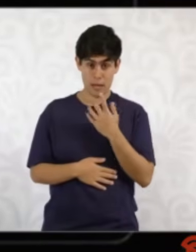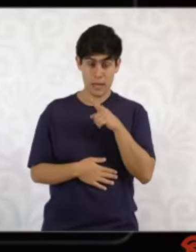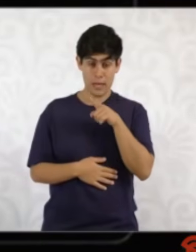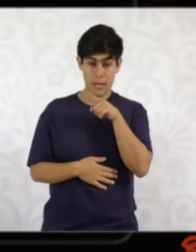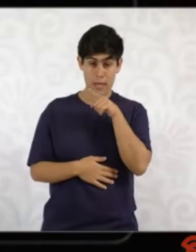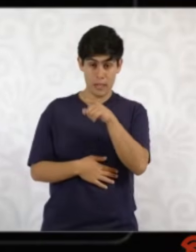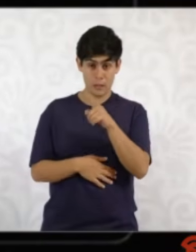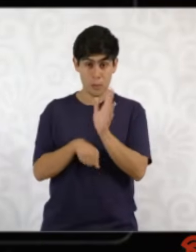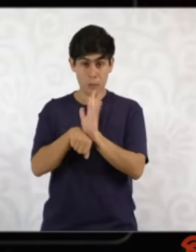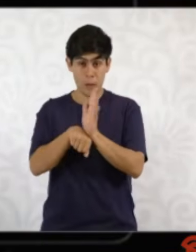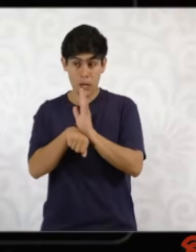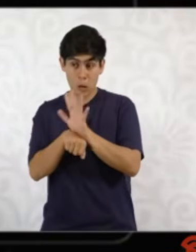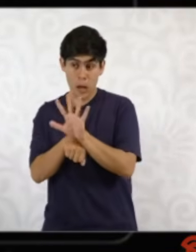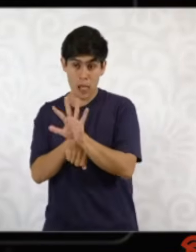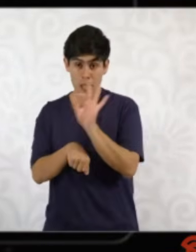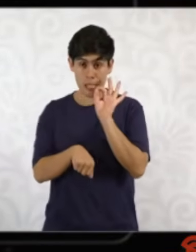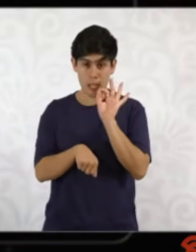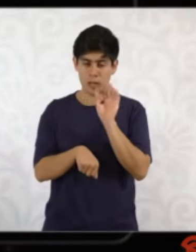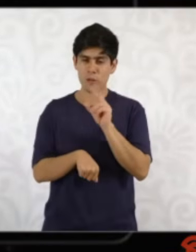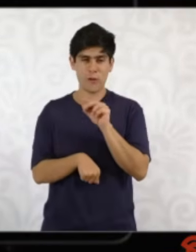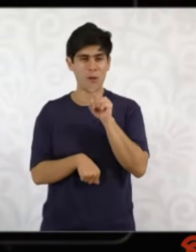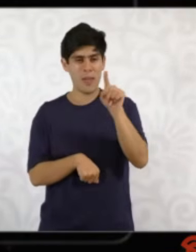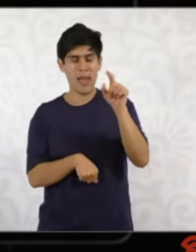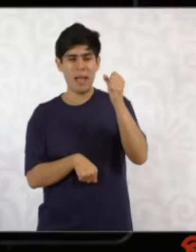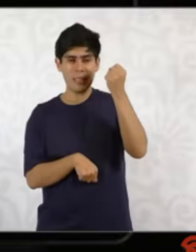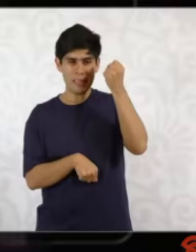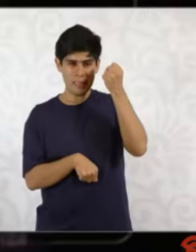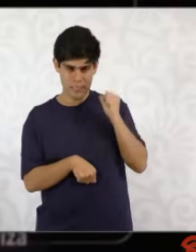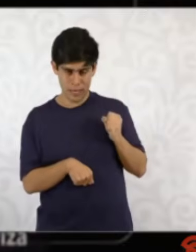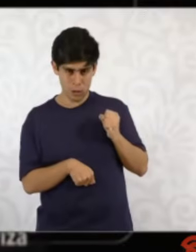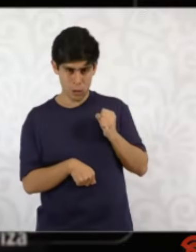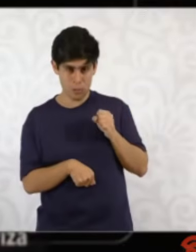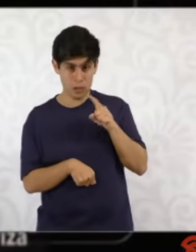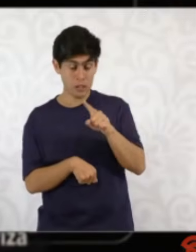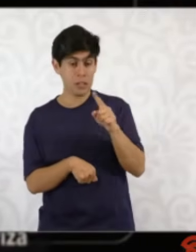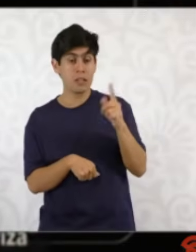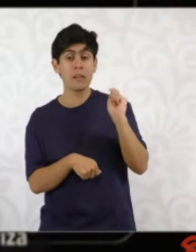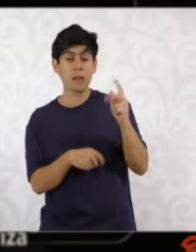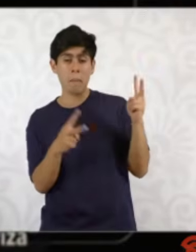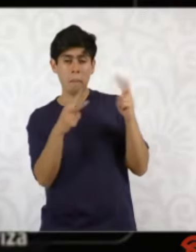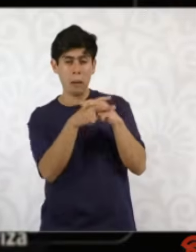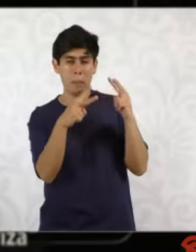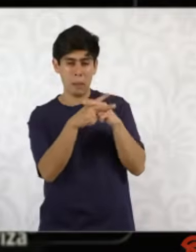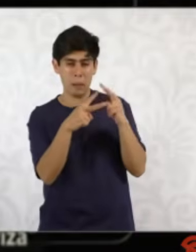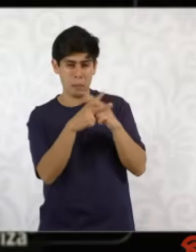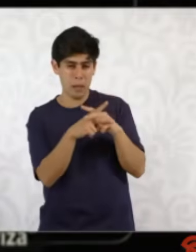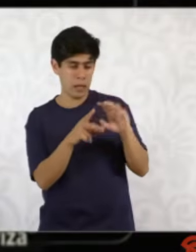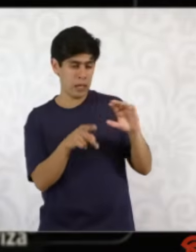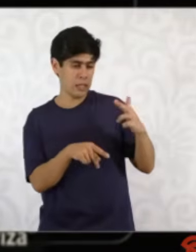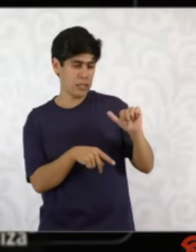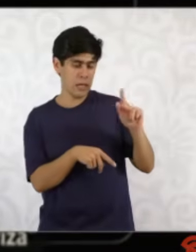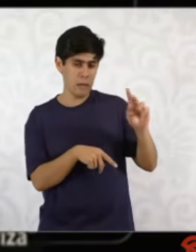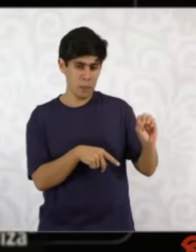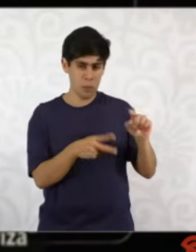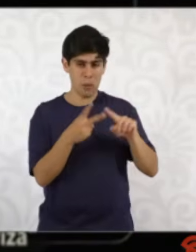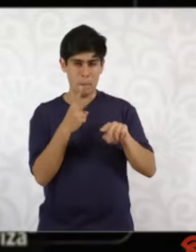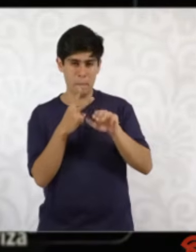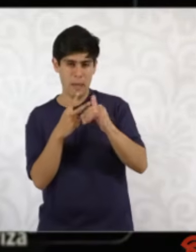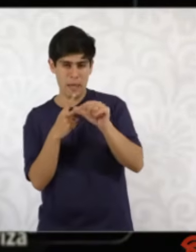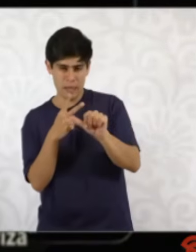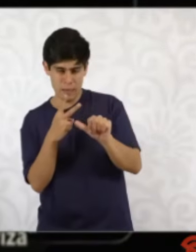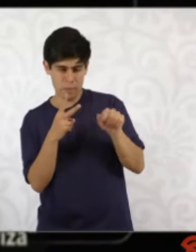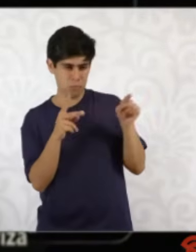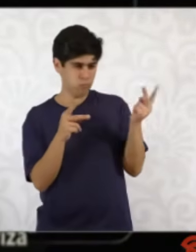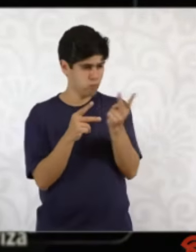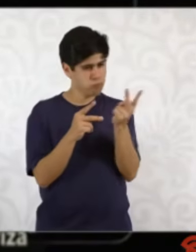Sinaloa. Es un enfrentamiento entre la chapiza y la malliza. Vean nada más. El video hoy se hizo viral